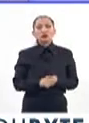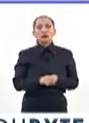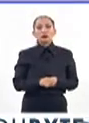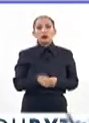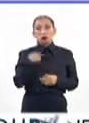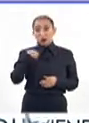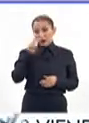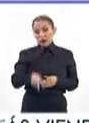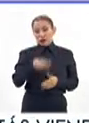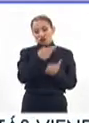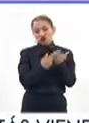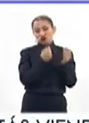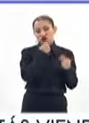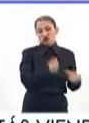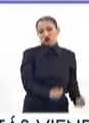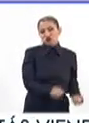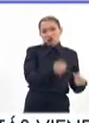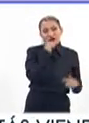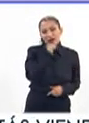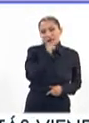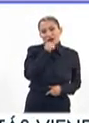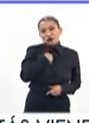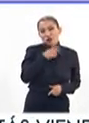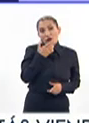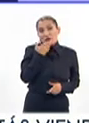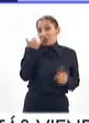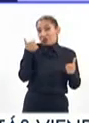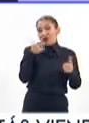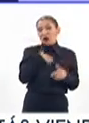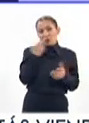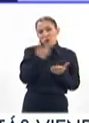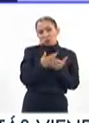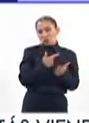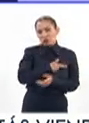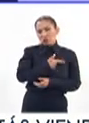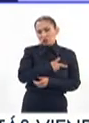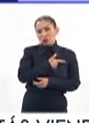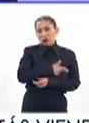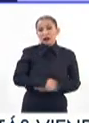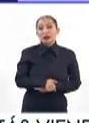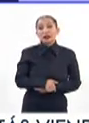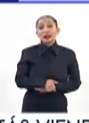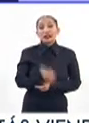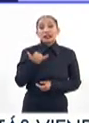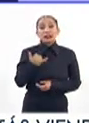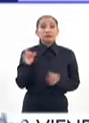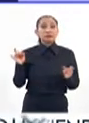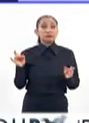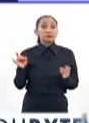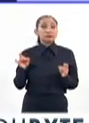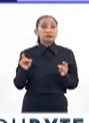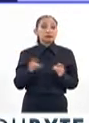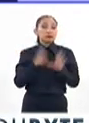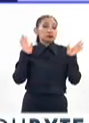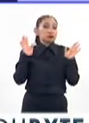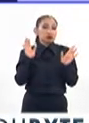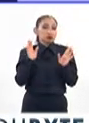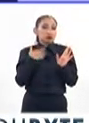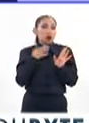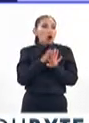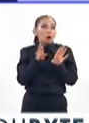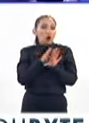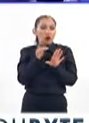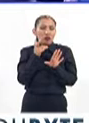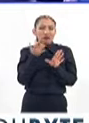yo la verdad es que dibujaba desde chavito, igual siempre digo que no bien, pero siempre dibujé. Sí. Y también por una casualidad, un